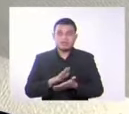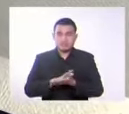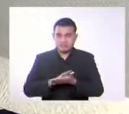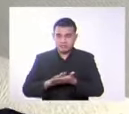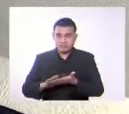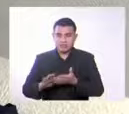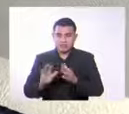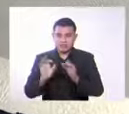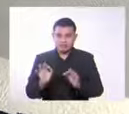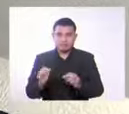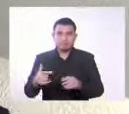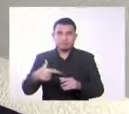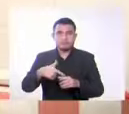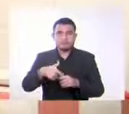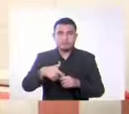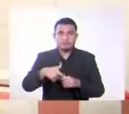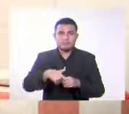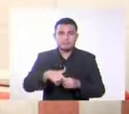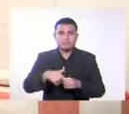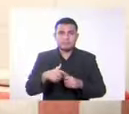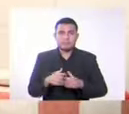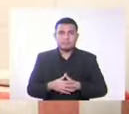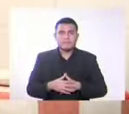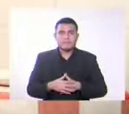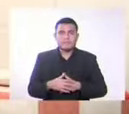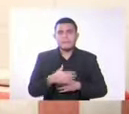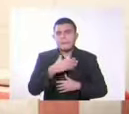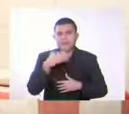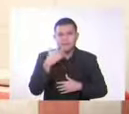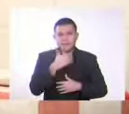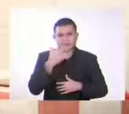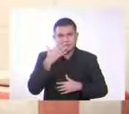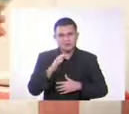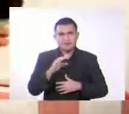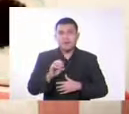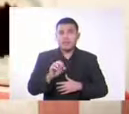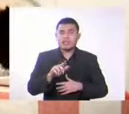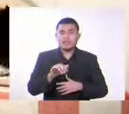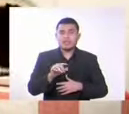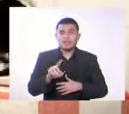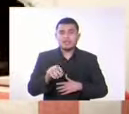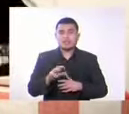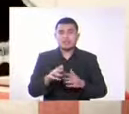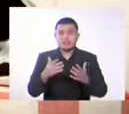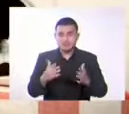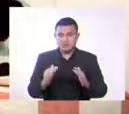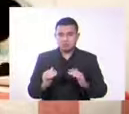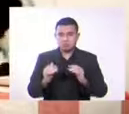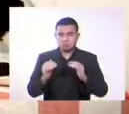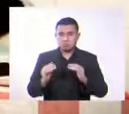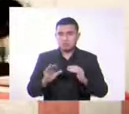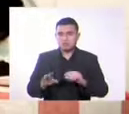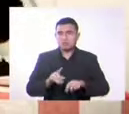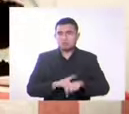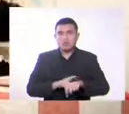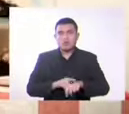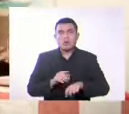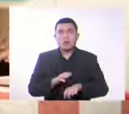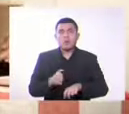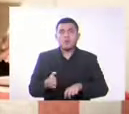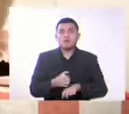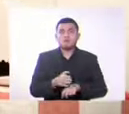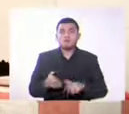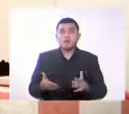y puro. ¿Y qué pasa con los catalizadores una vez que han superado su tiempo de vida? Algunos